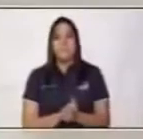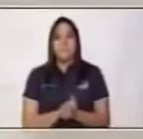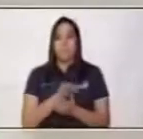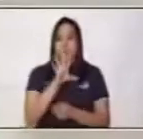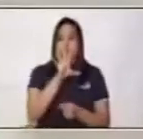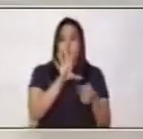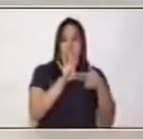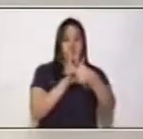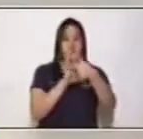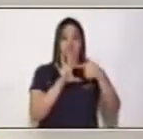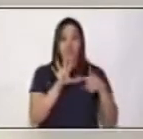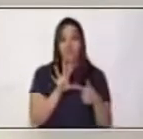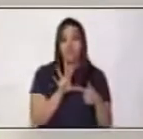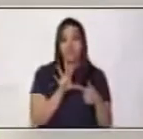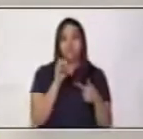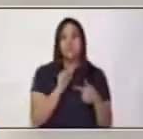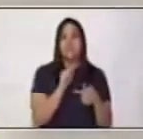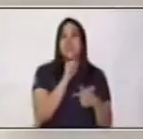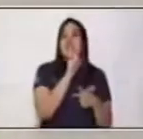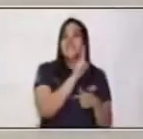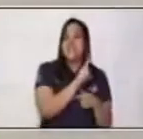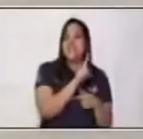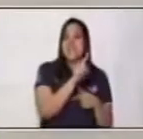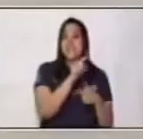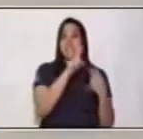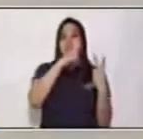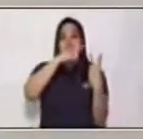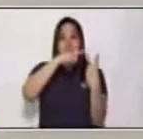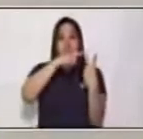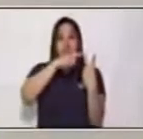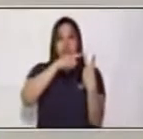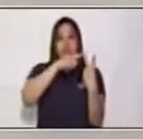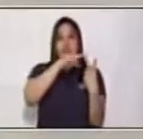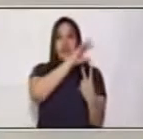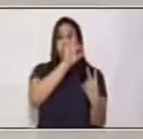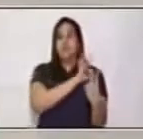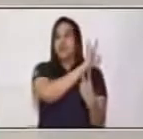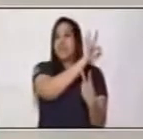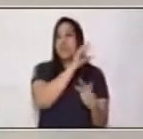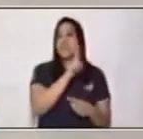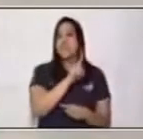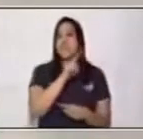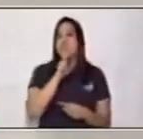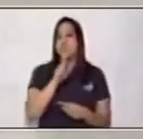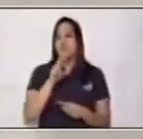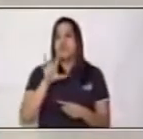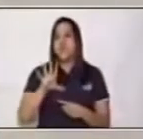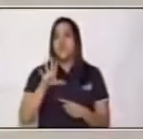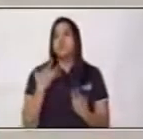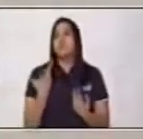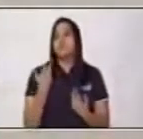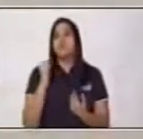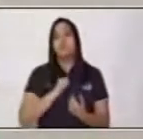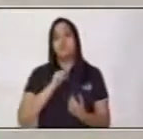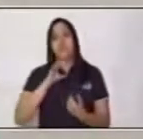Raíz cúbica de 125, 5. ¿Cuál es la raíz cúbica de b a la 15?